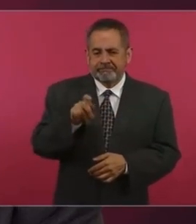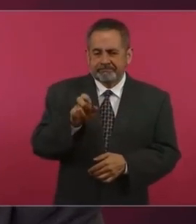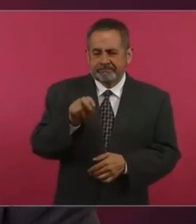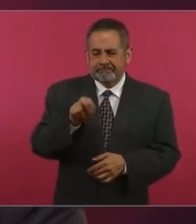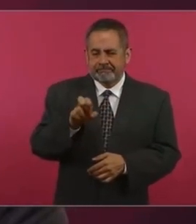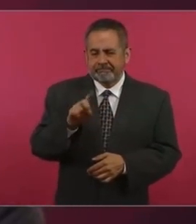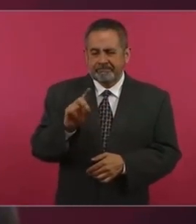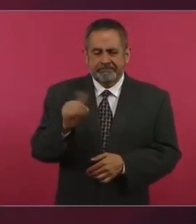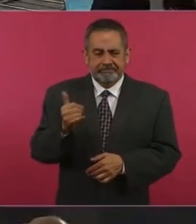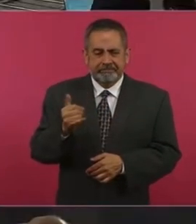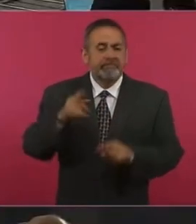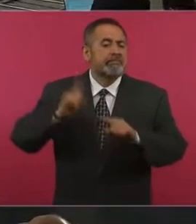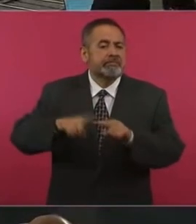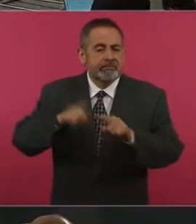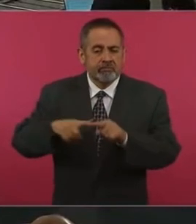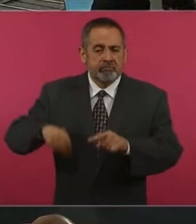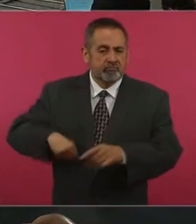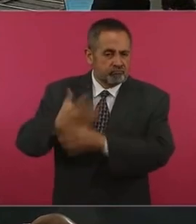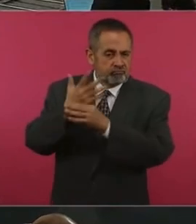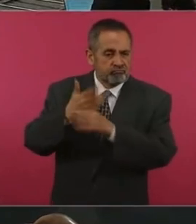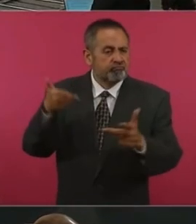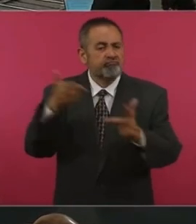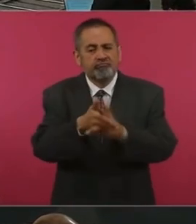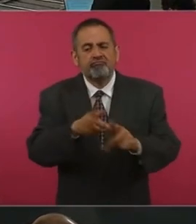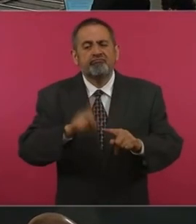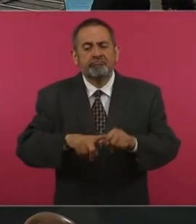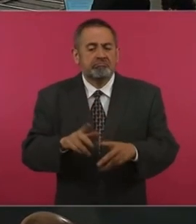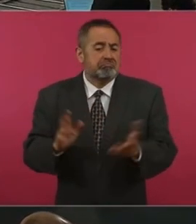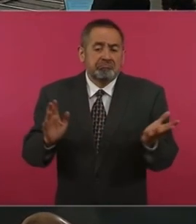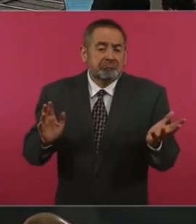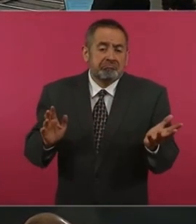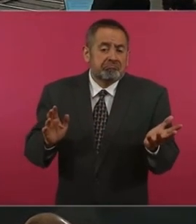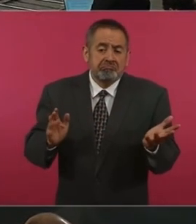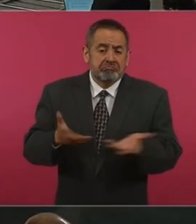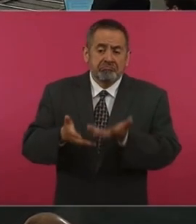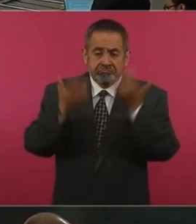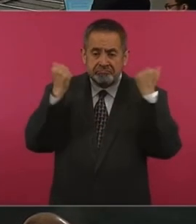quiénes fueron los autores